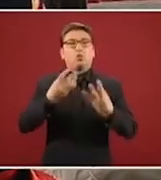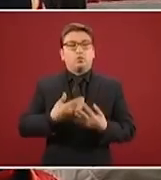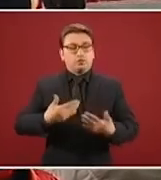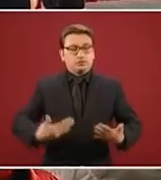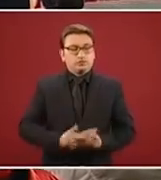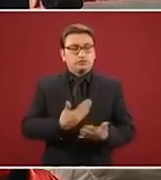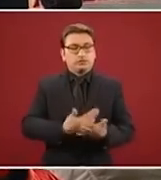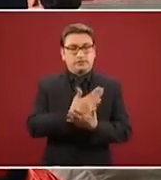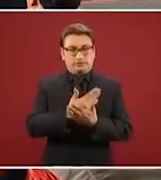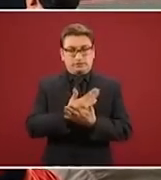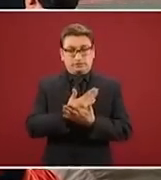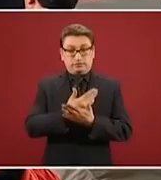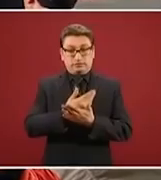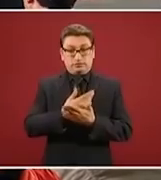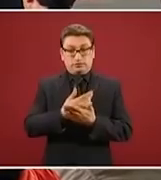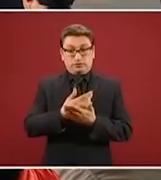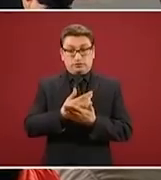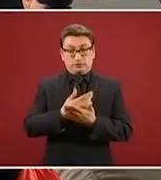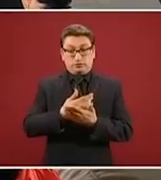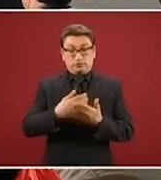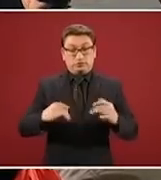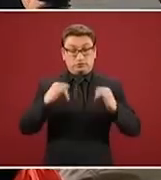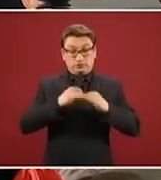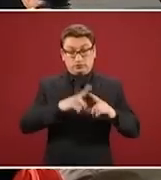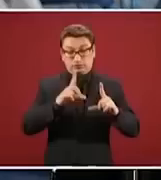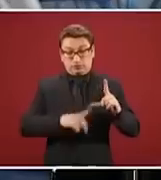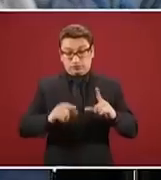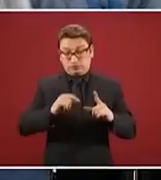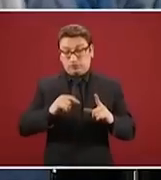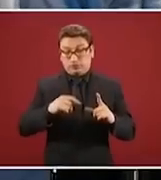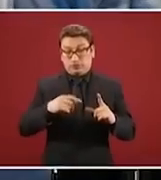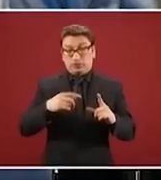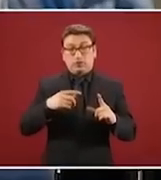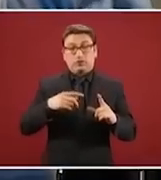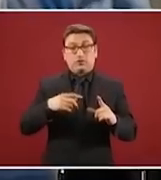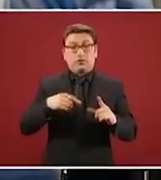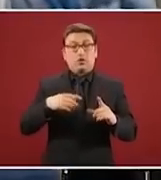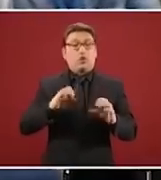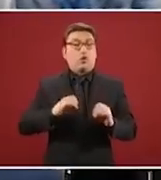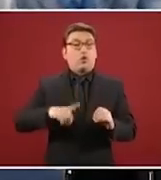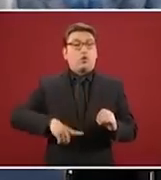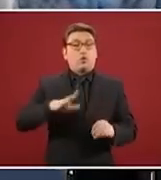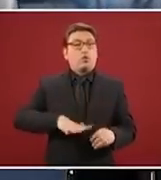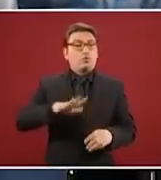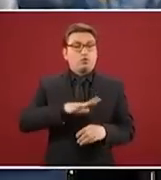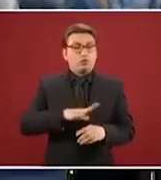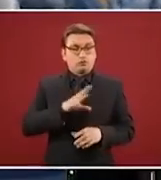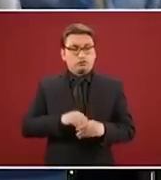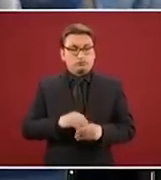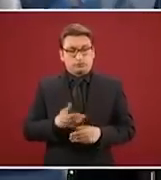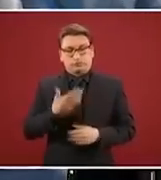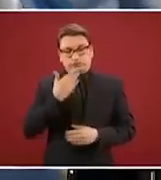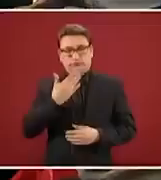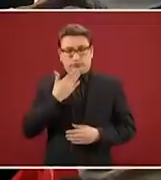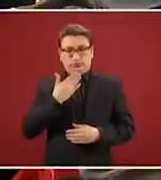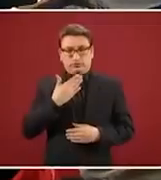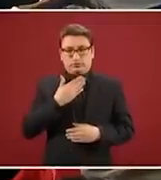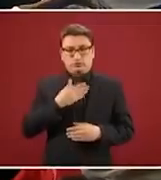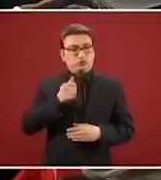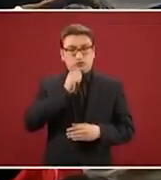instalación te refieres a en instalaciones del instituto nacional de migraciones o bien del gobierno de méxico no lo